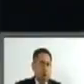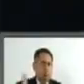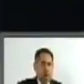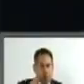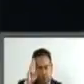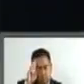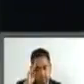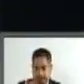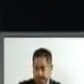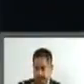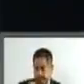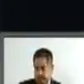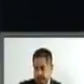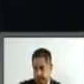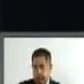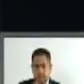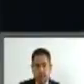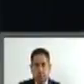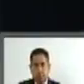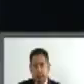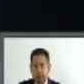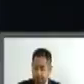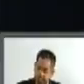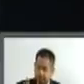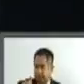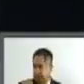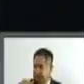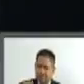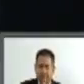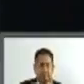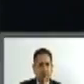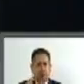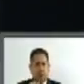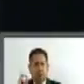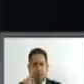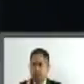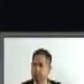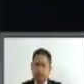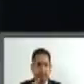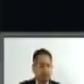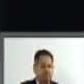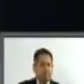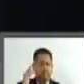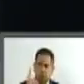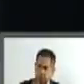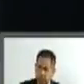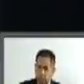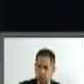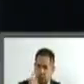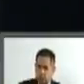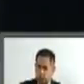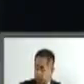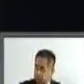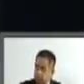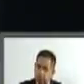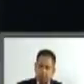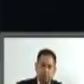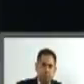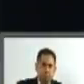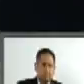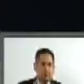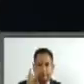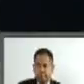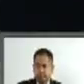2016 se mantuvo por encima de los 20,000 millones de dólares, barrera que se supera anualmente desde hace